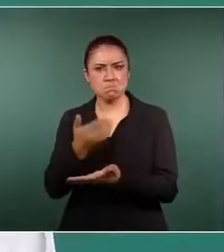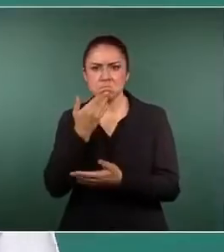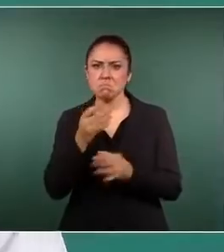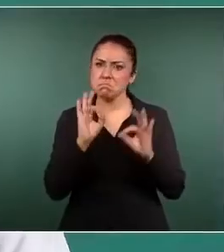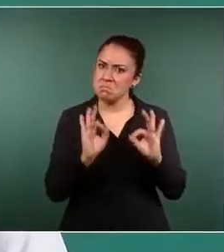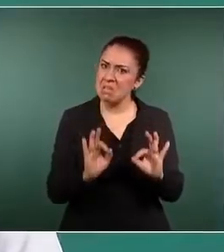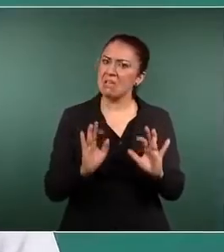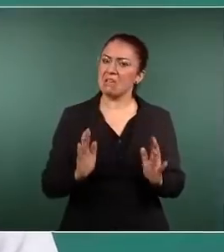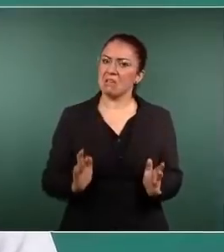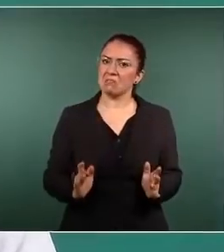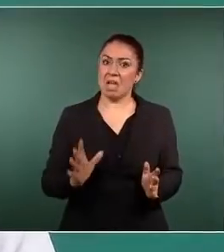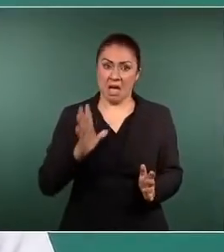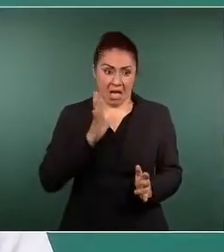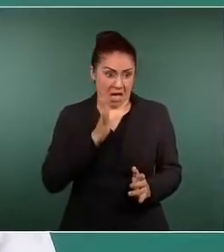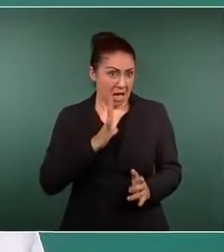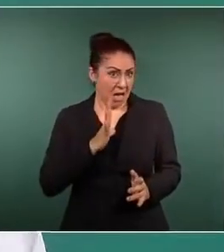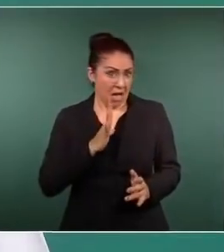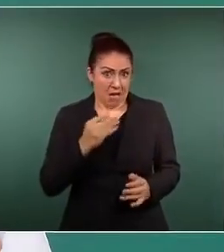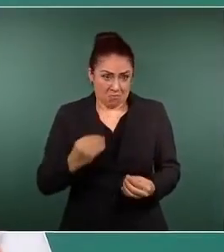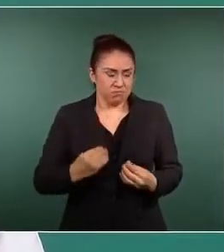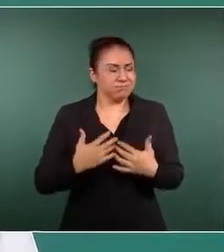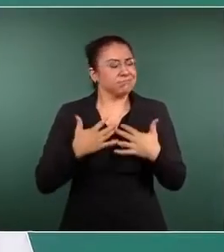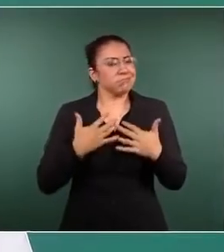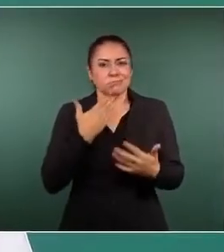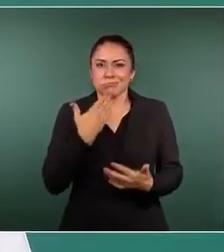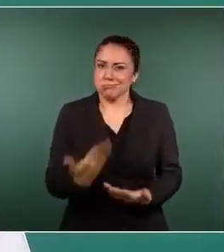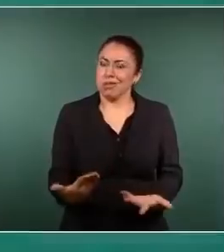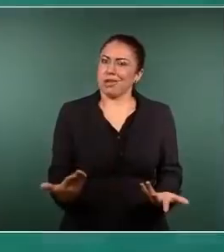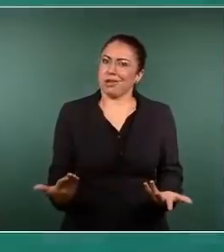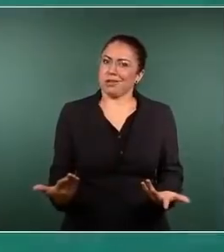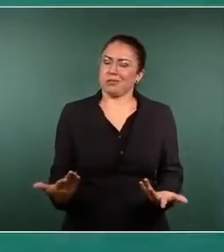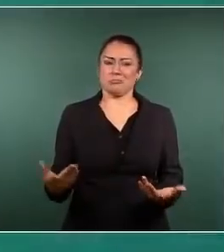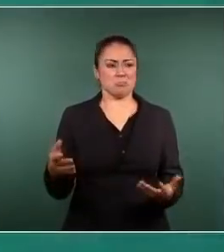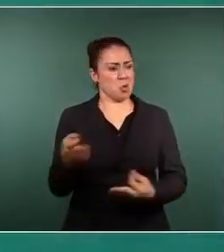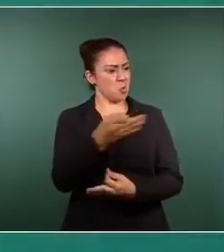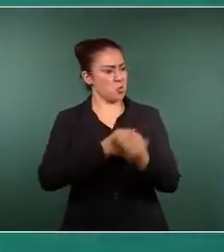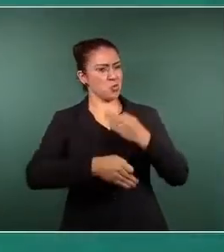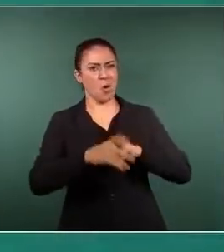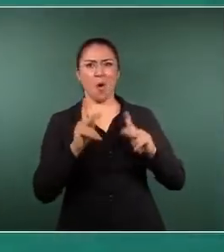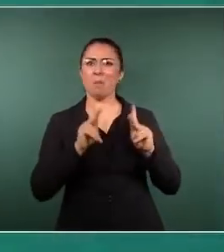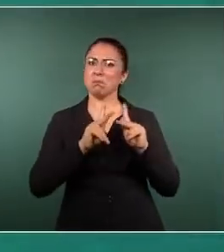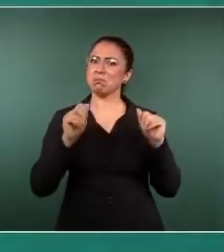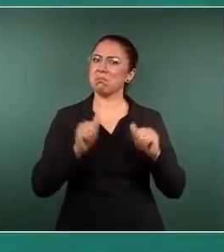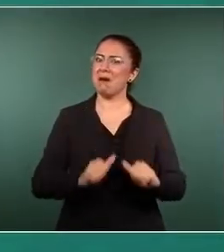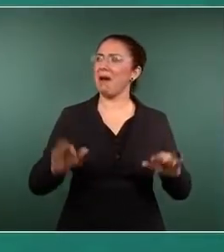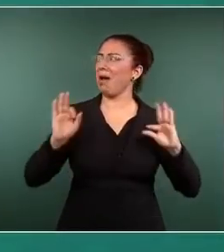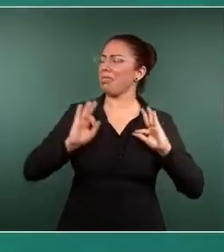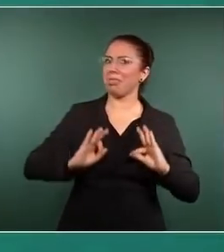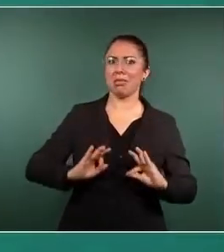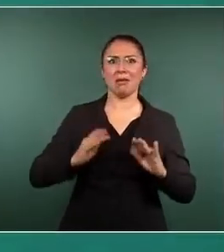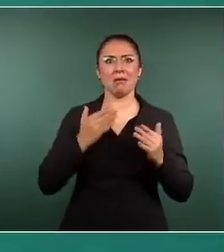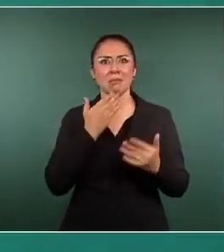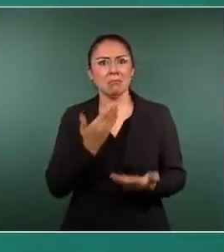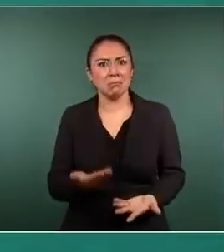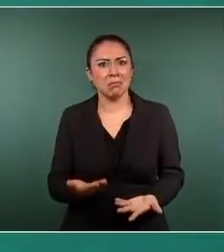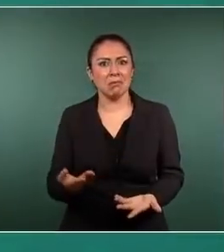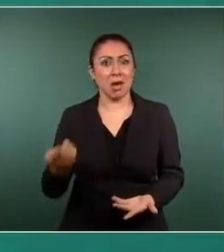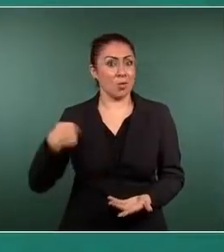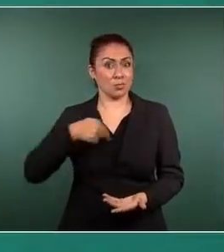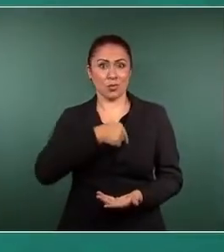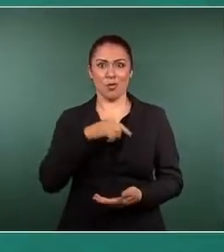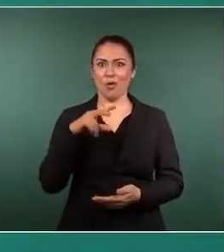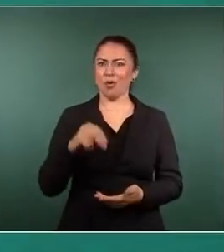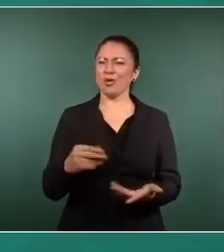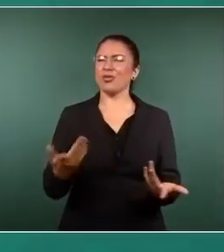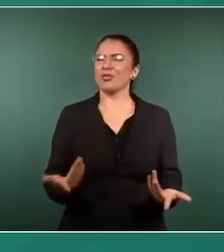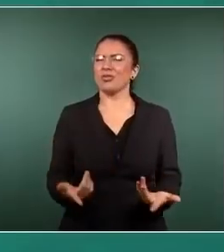hay bienestar vamos a tener paz y tranquilidad no se va a